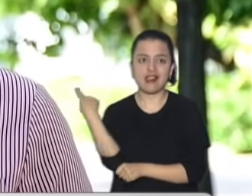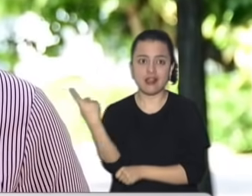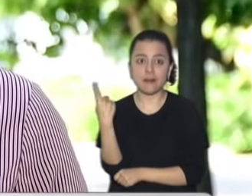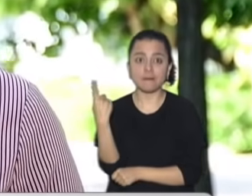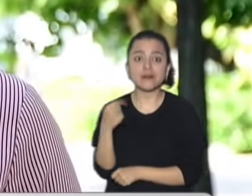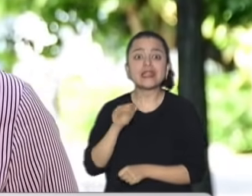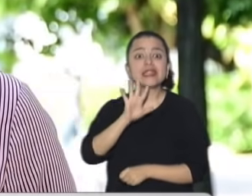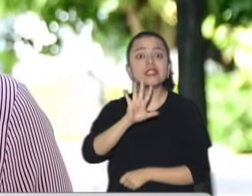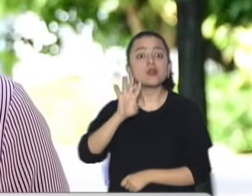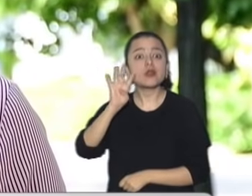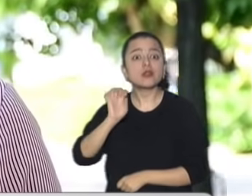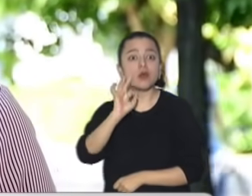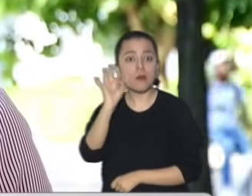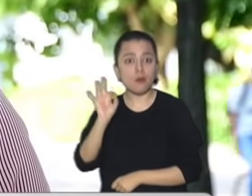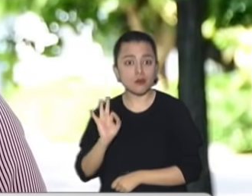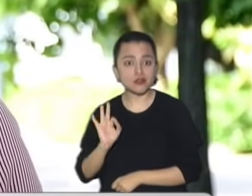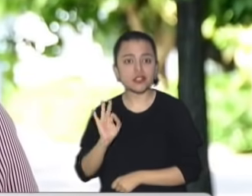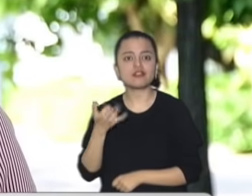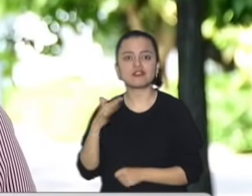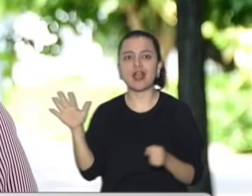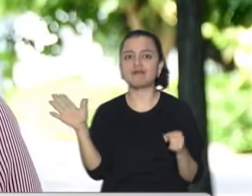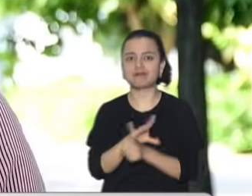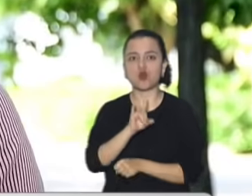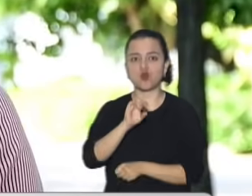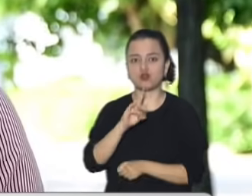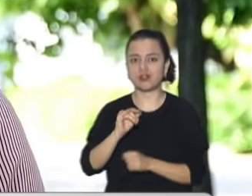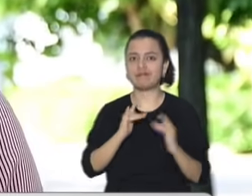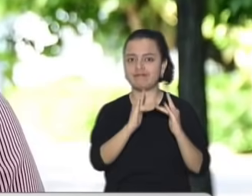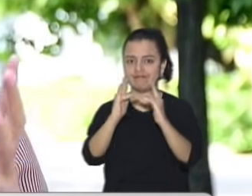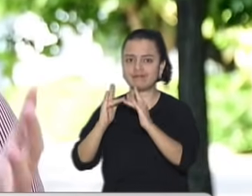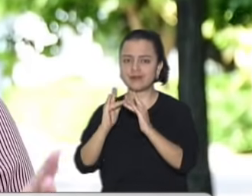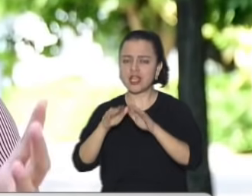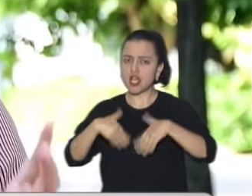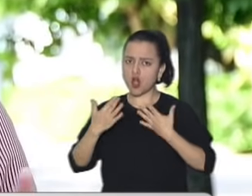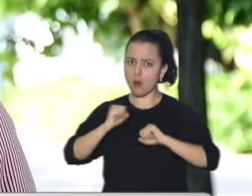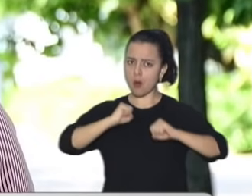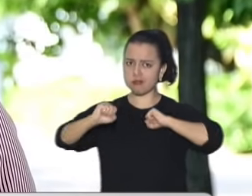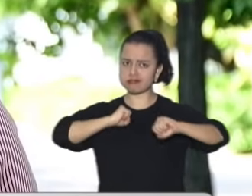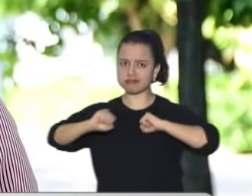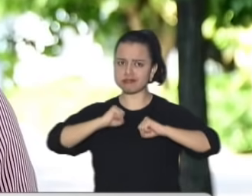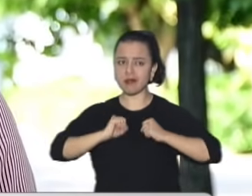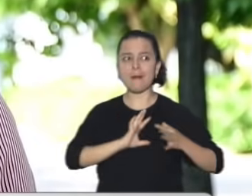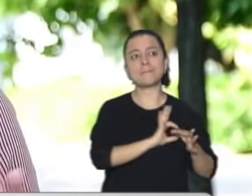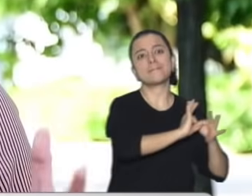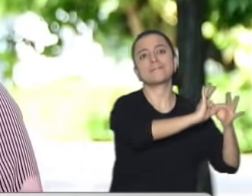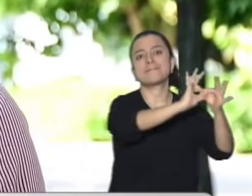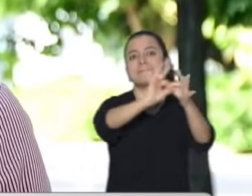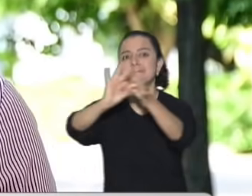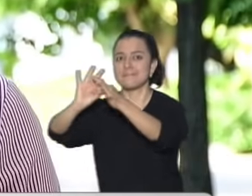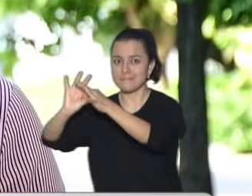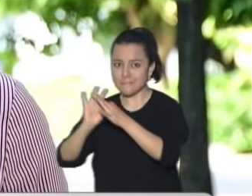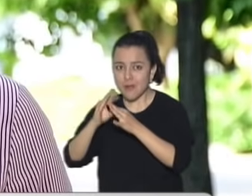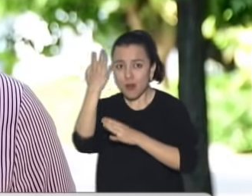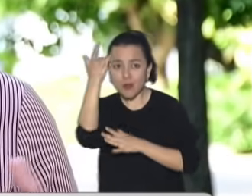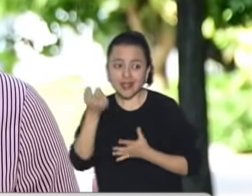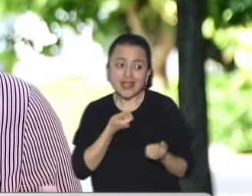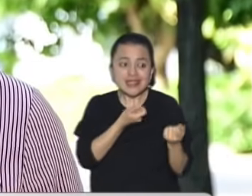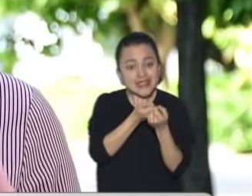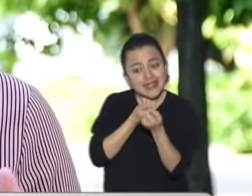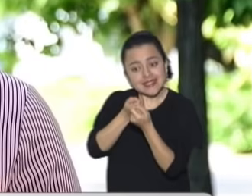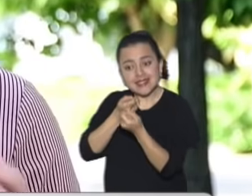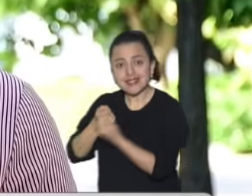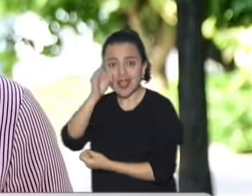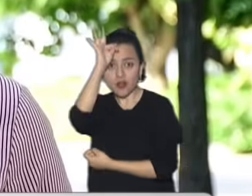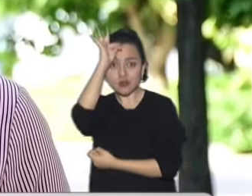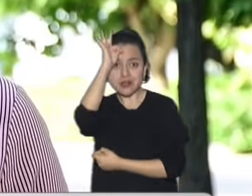del 59% de sus unidades de cuidados intensivos. Funcionamos como una única red, dada la cercanía y la conectividad que tienen